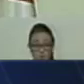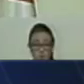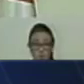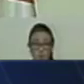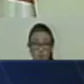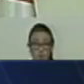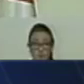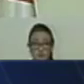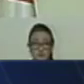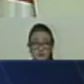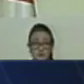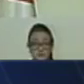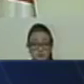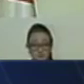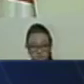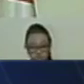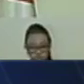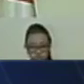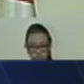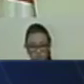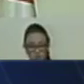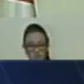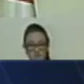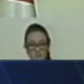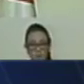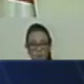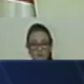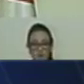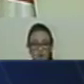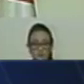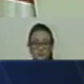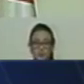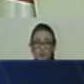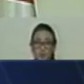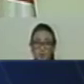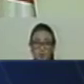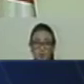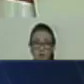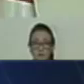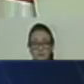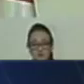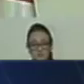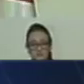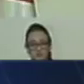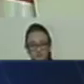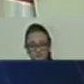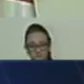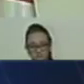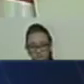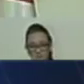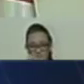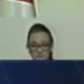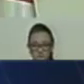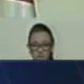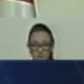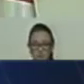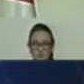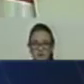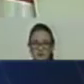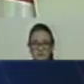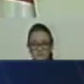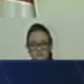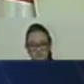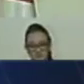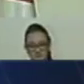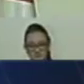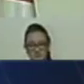el lapso extendido de 48 horas para la inscripción de candidatos y candidatas.